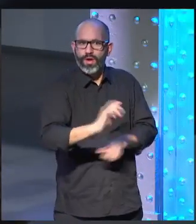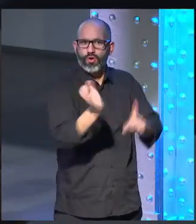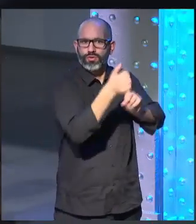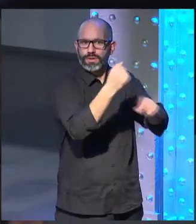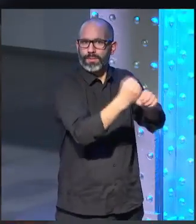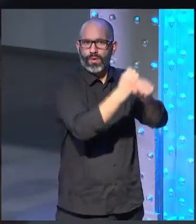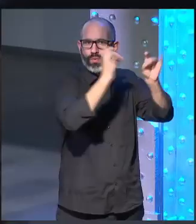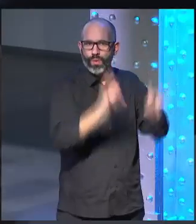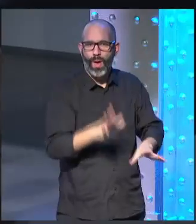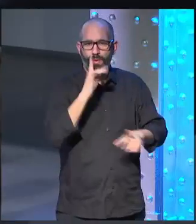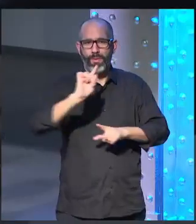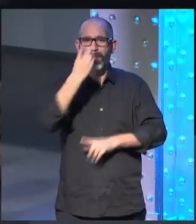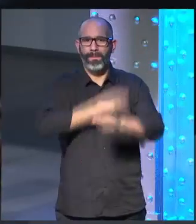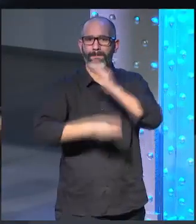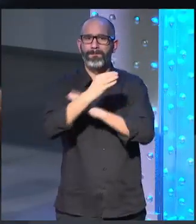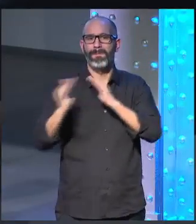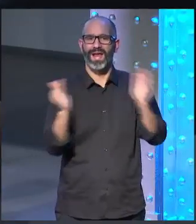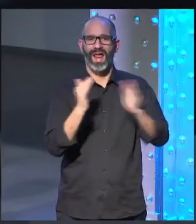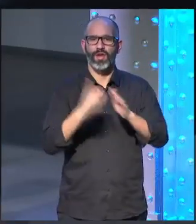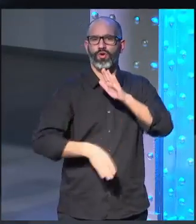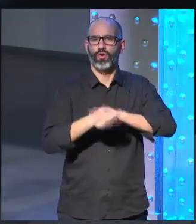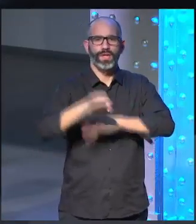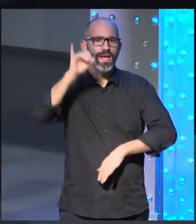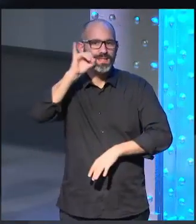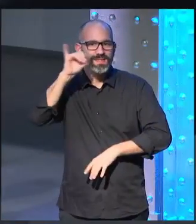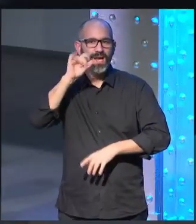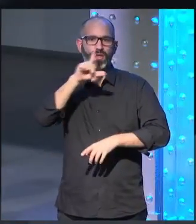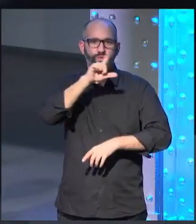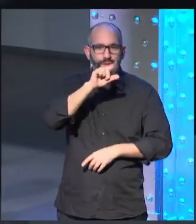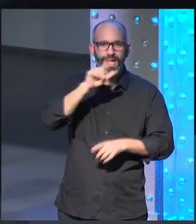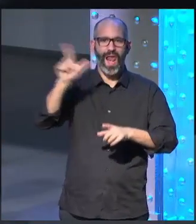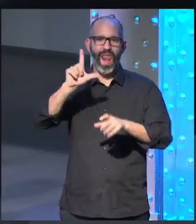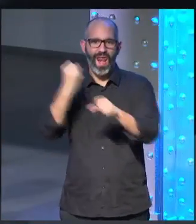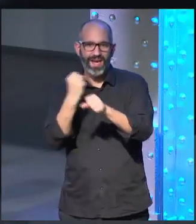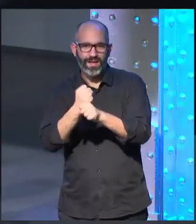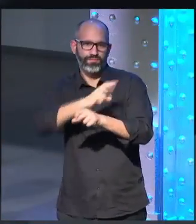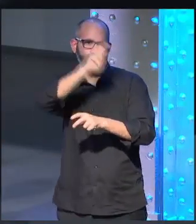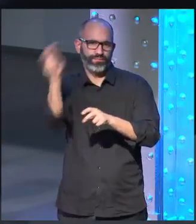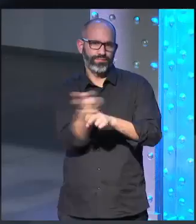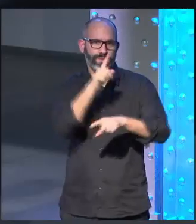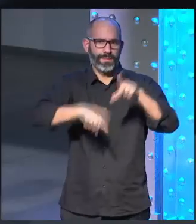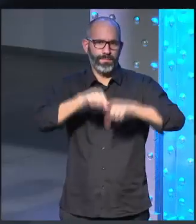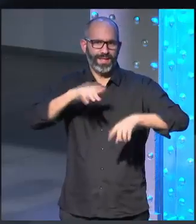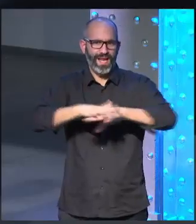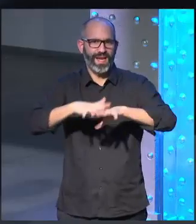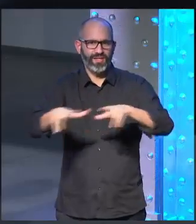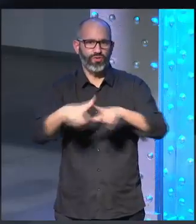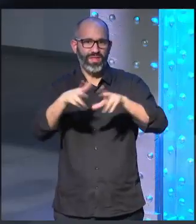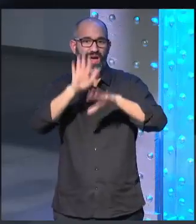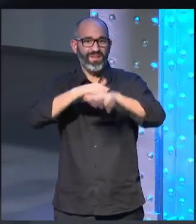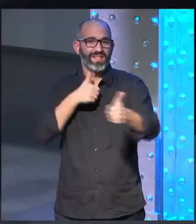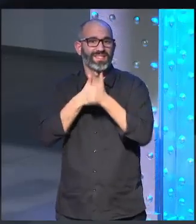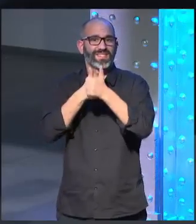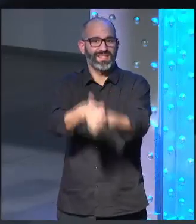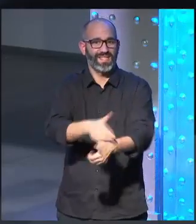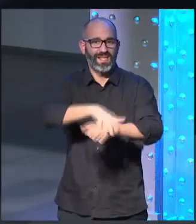¿no? Y los millennials usan este tipo de tácticas. Siguen en Instagram, siguen en Twitter, en LinkedIn, en Vivi, las redes sociales que uses, pero al final siguen a las personas que